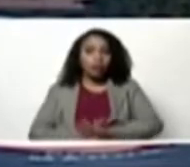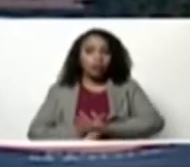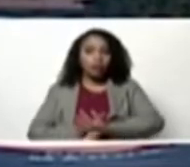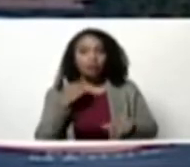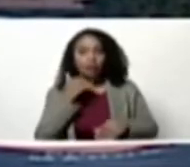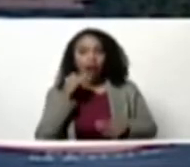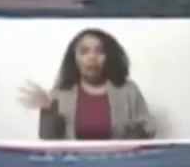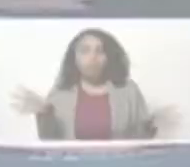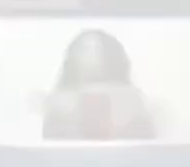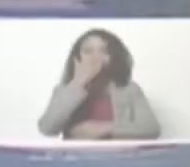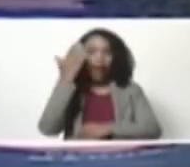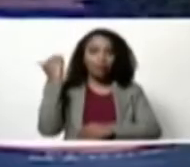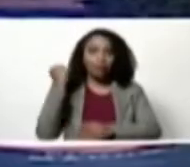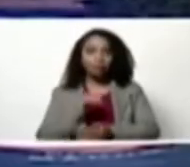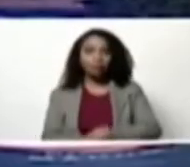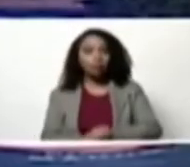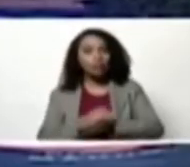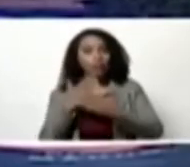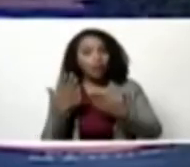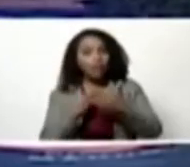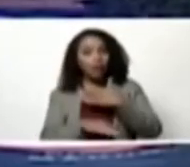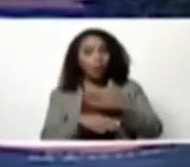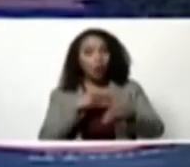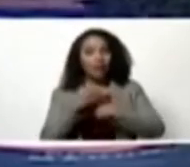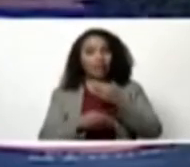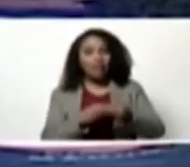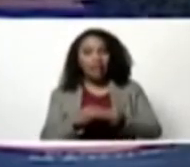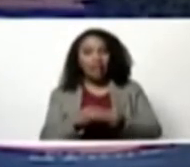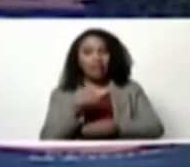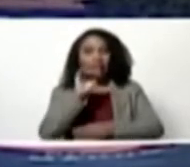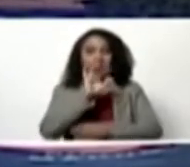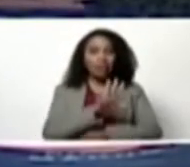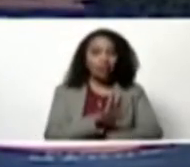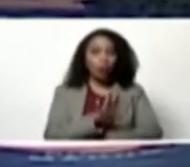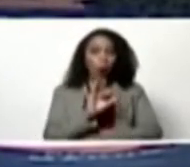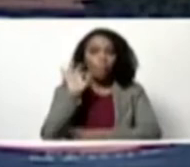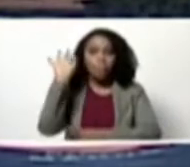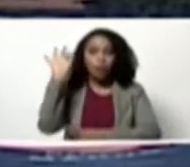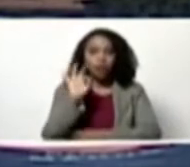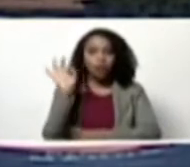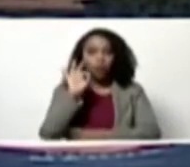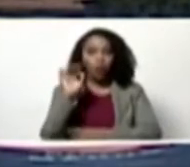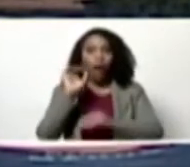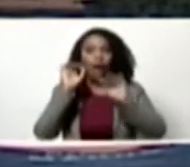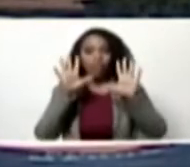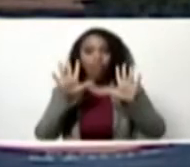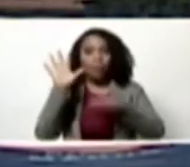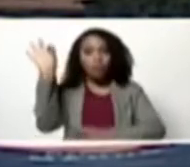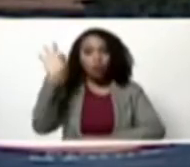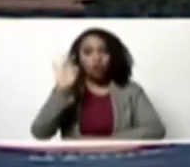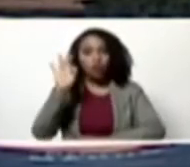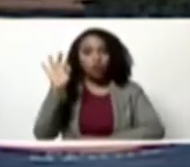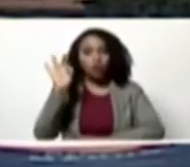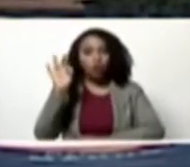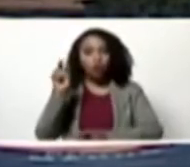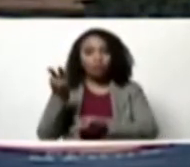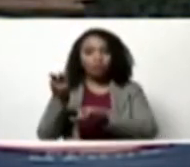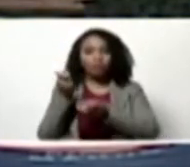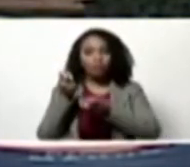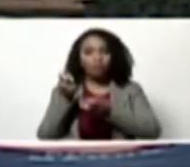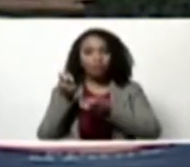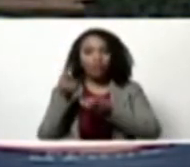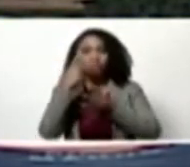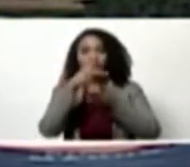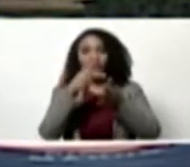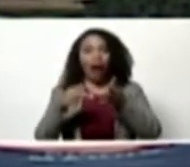gasíferas y vamos a sacar entre 5% a 10% de las acciones de